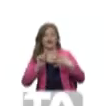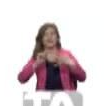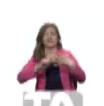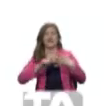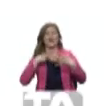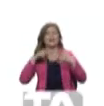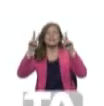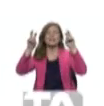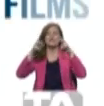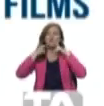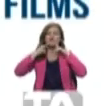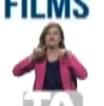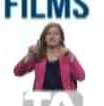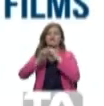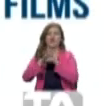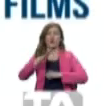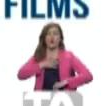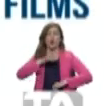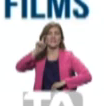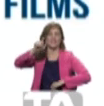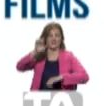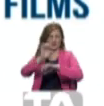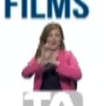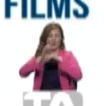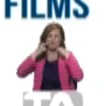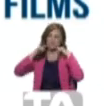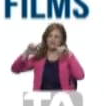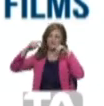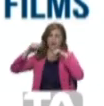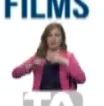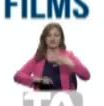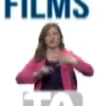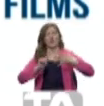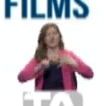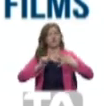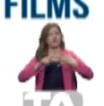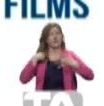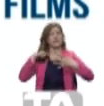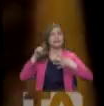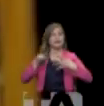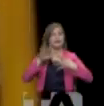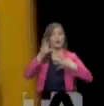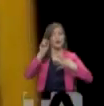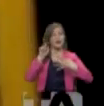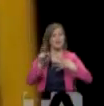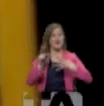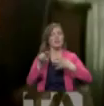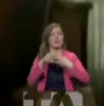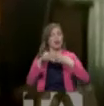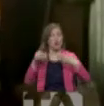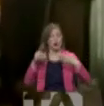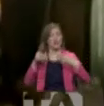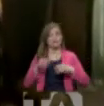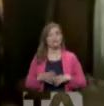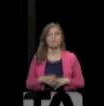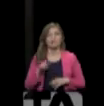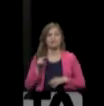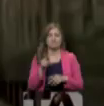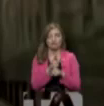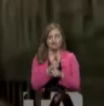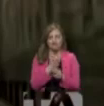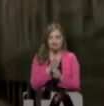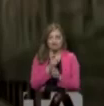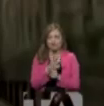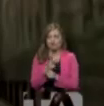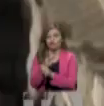recibió $50,000 de una de las empresas que realizó aportes a la campaña de Alianza País, con lo que se financiaron piezas